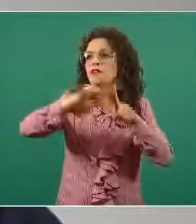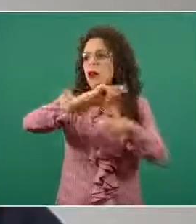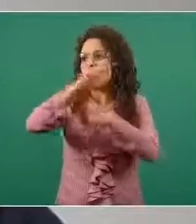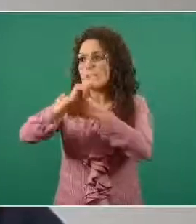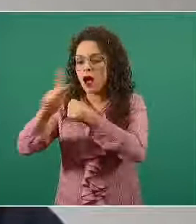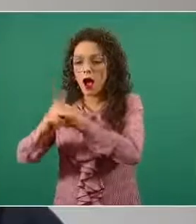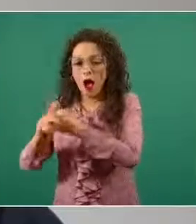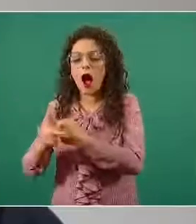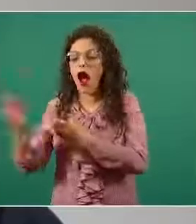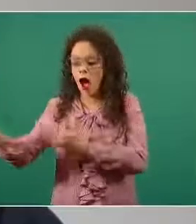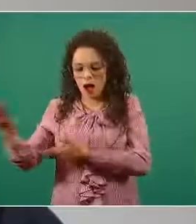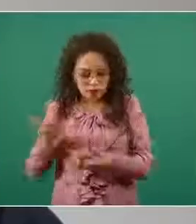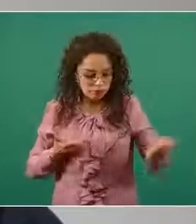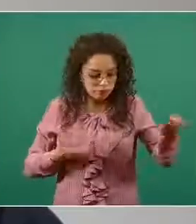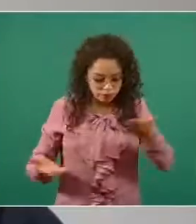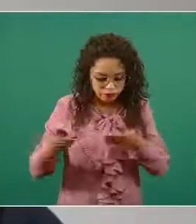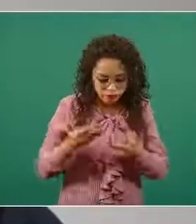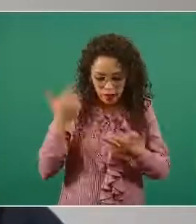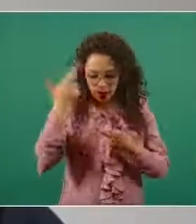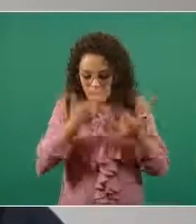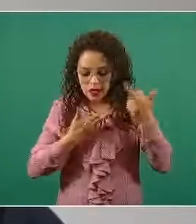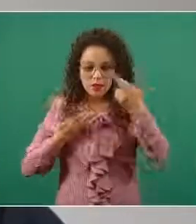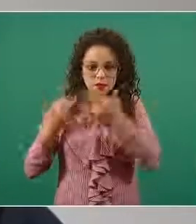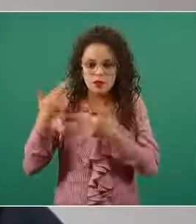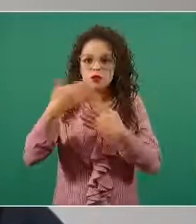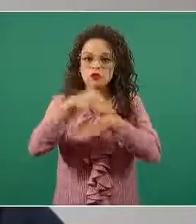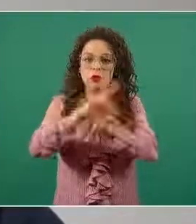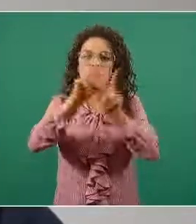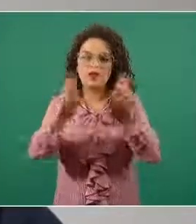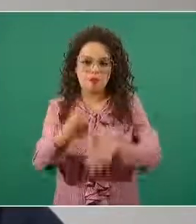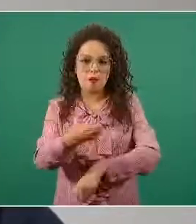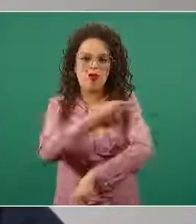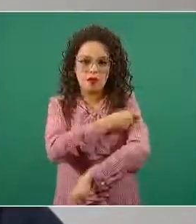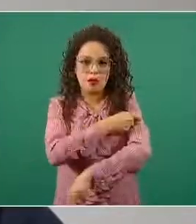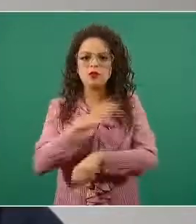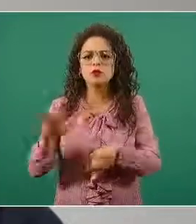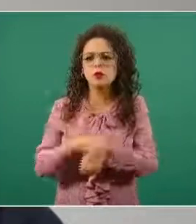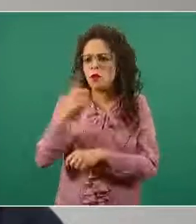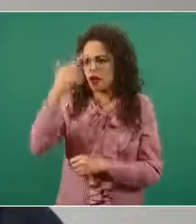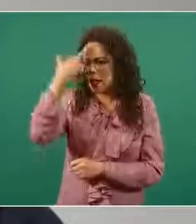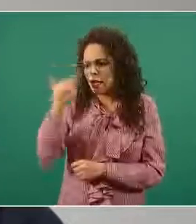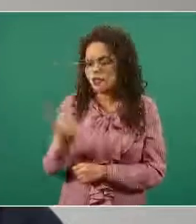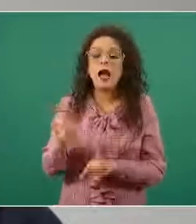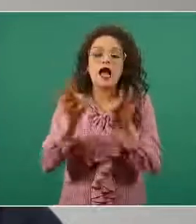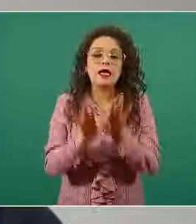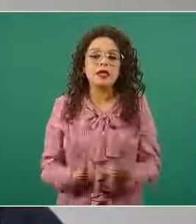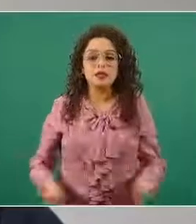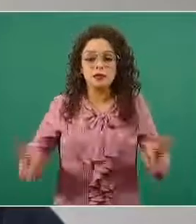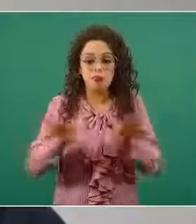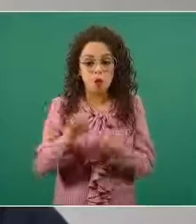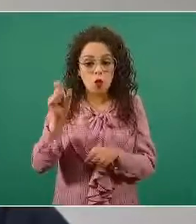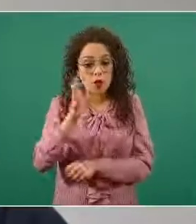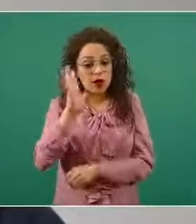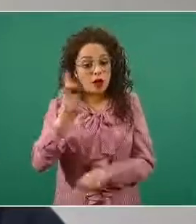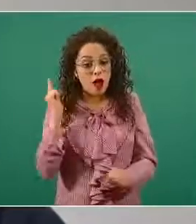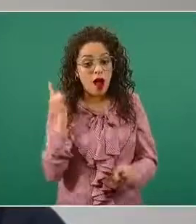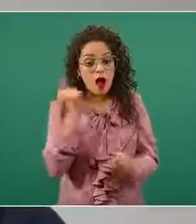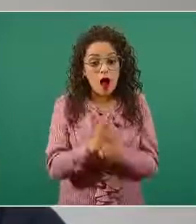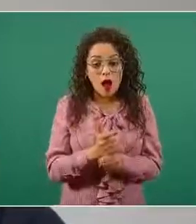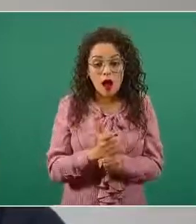desarrollo nacional también que se está llevando en la vacunación, porque es importante que ante la identificación de